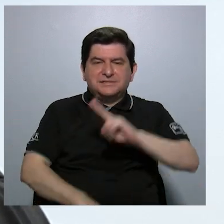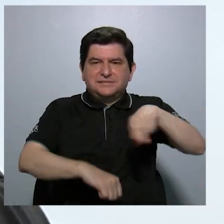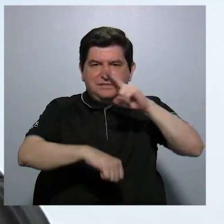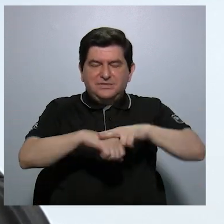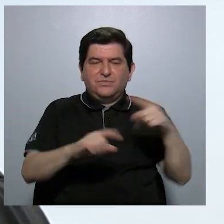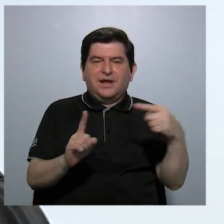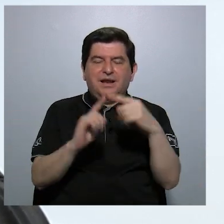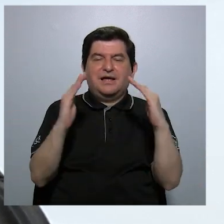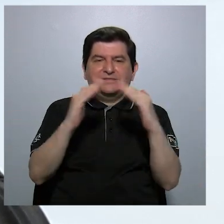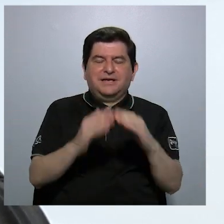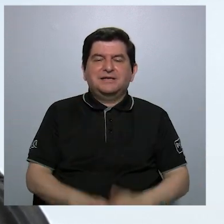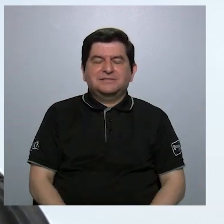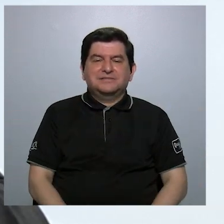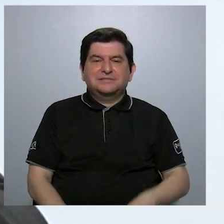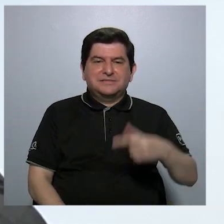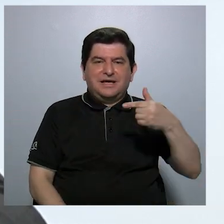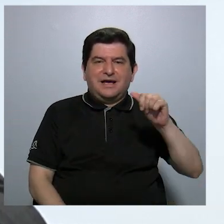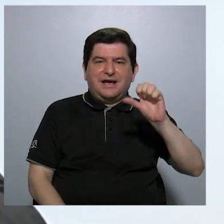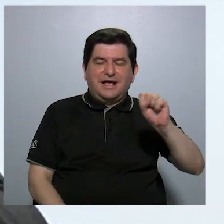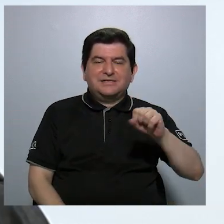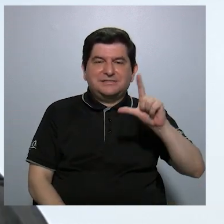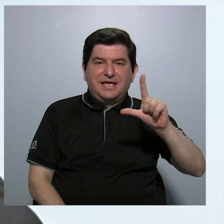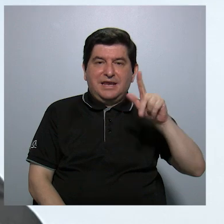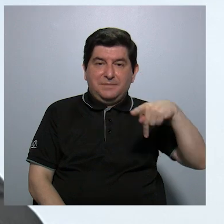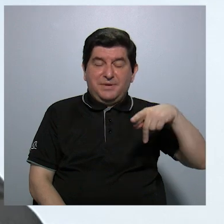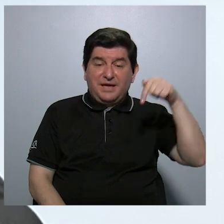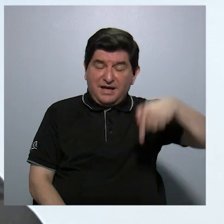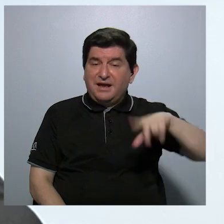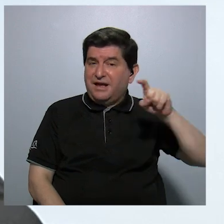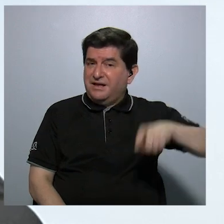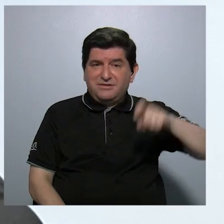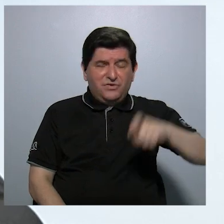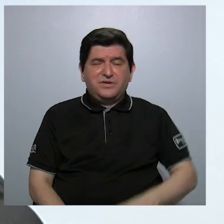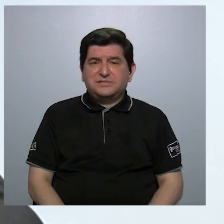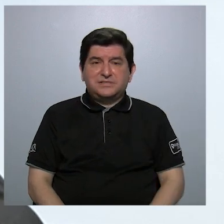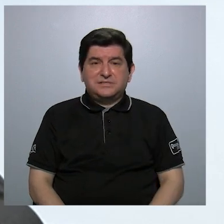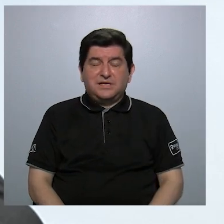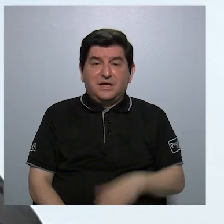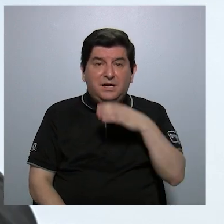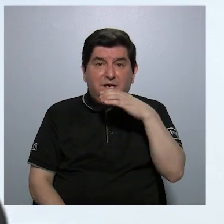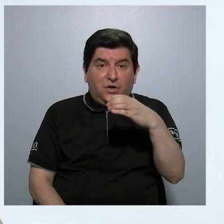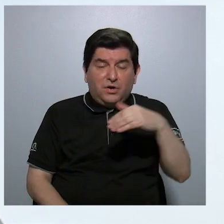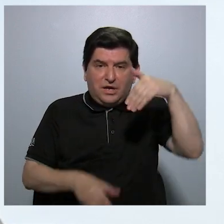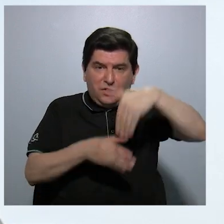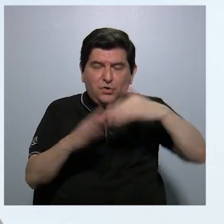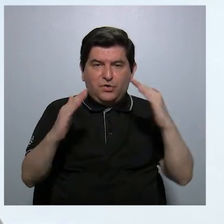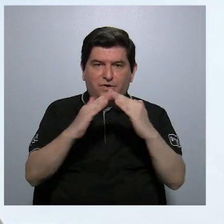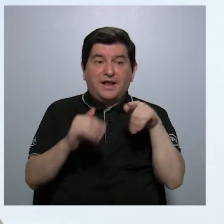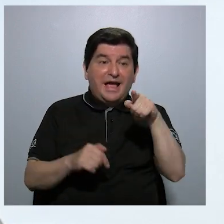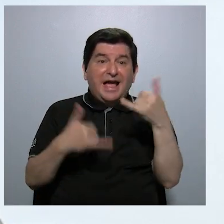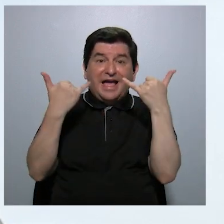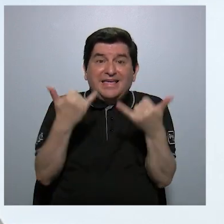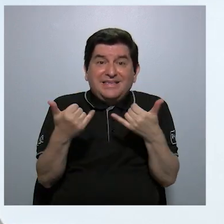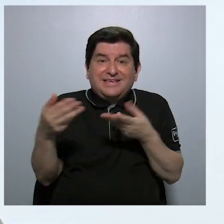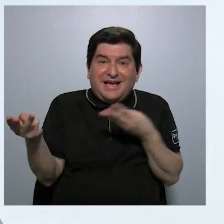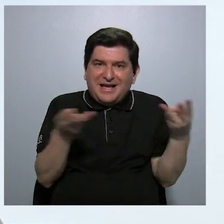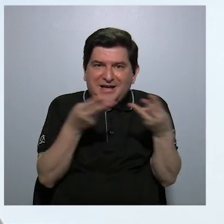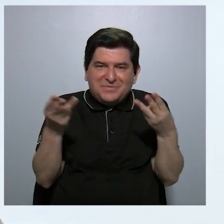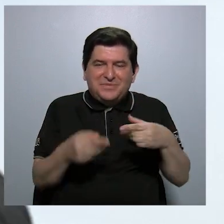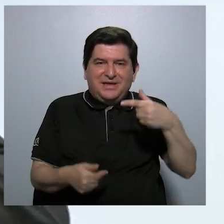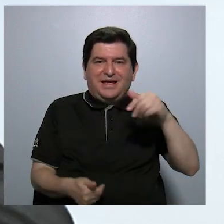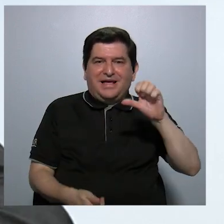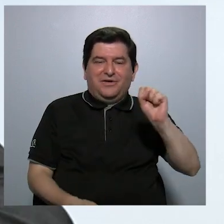casas o gas LP. Aquí en Costa Rica no lo tenemos porque no ocupamos calefacción. Entonces, ahí ya existe un mercado para el